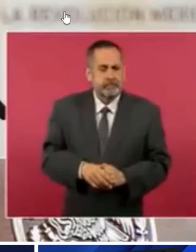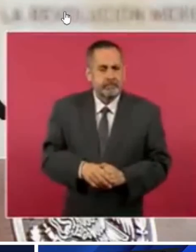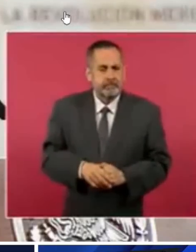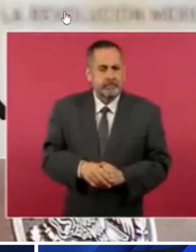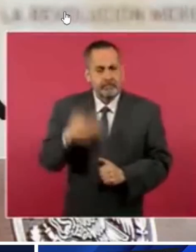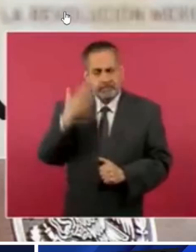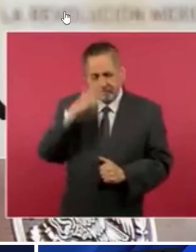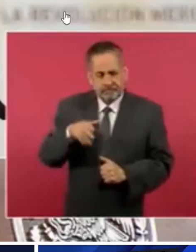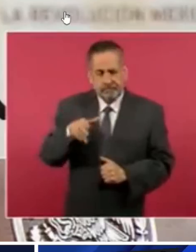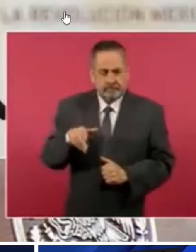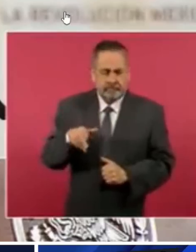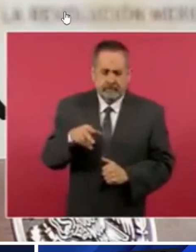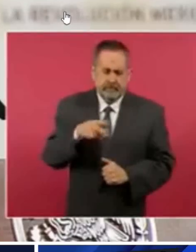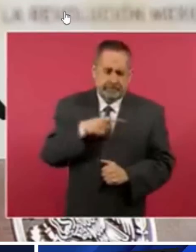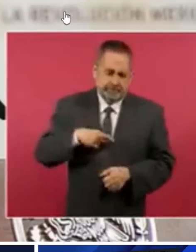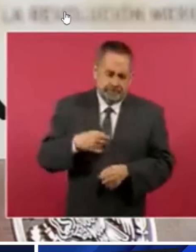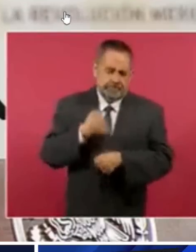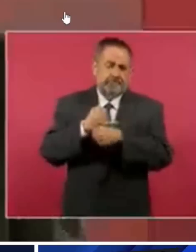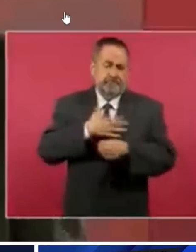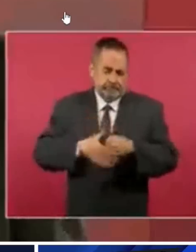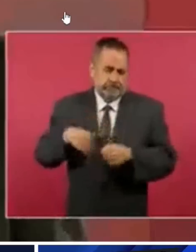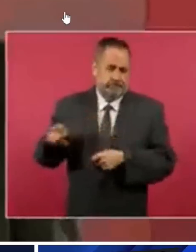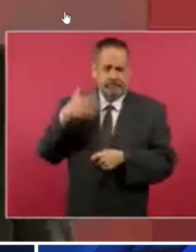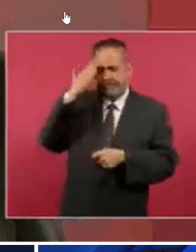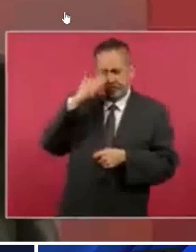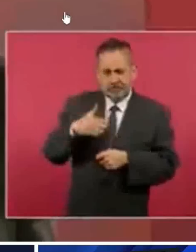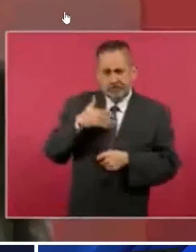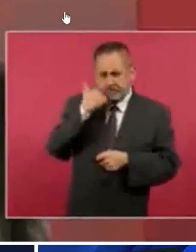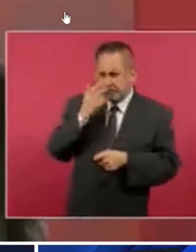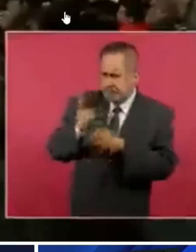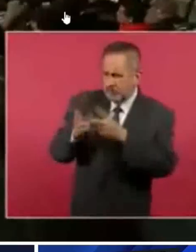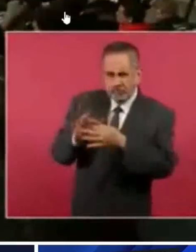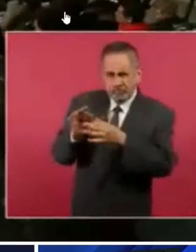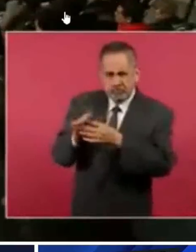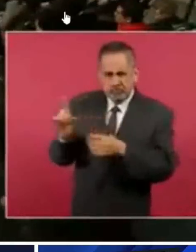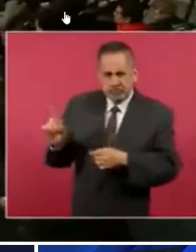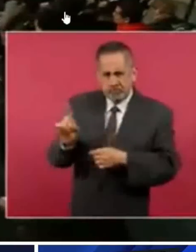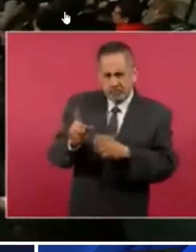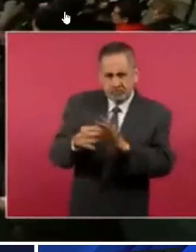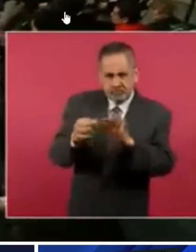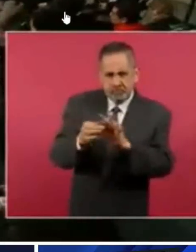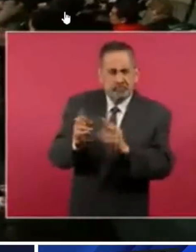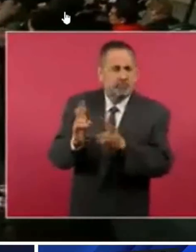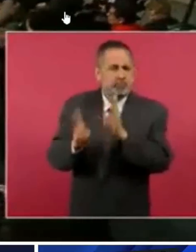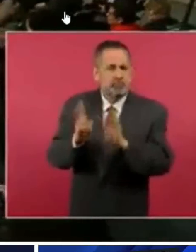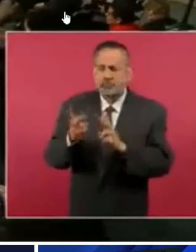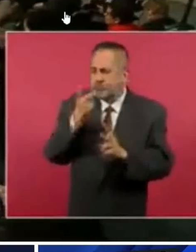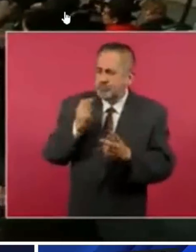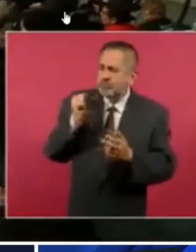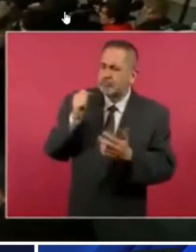que no deben de cometerse injusticias, y me gustaría que él nos